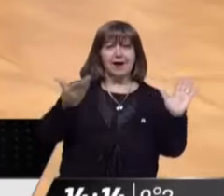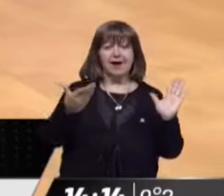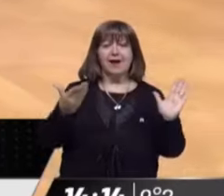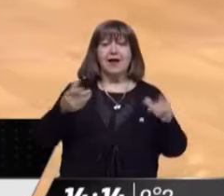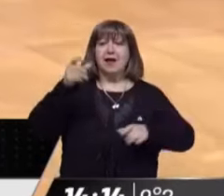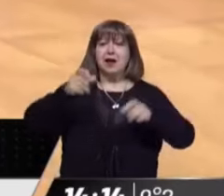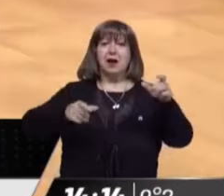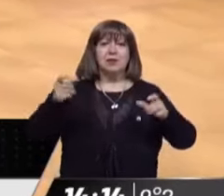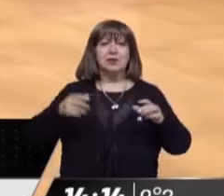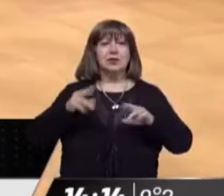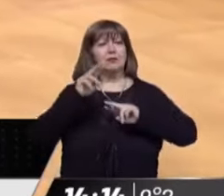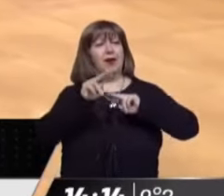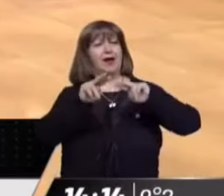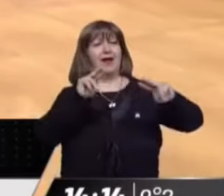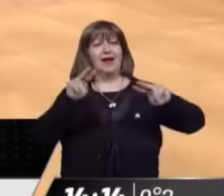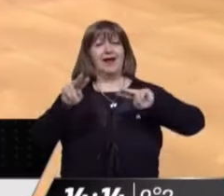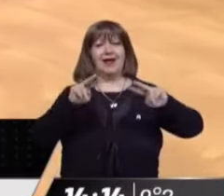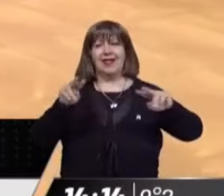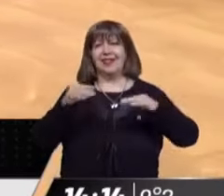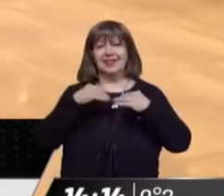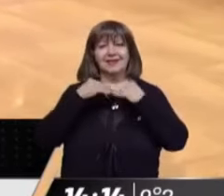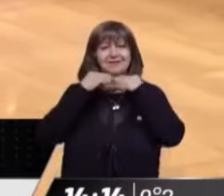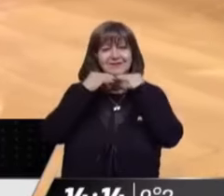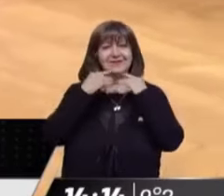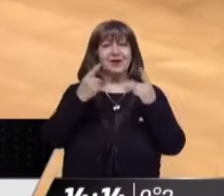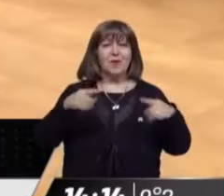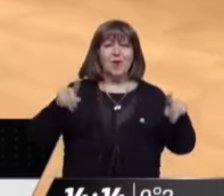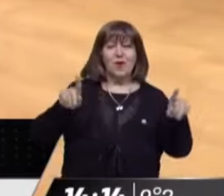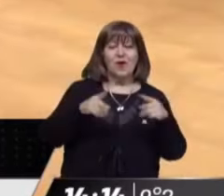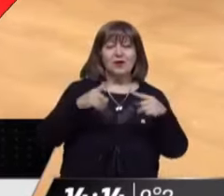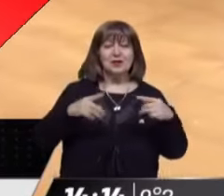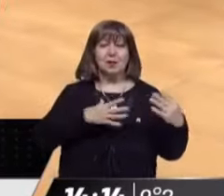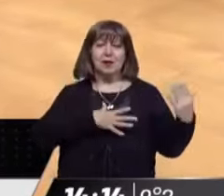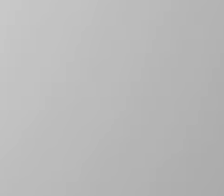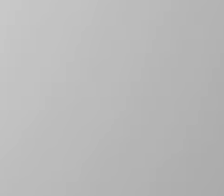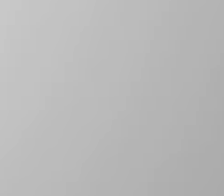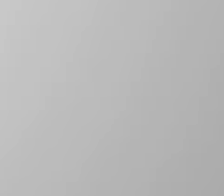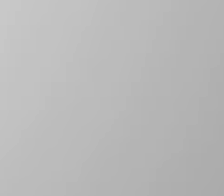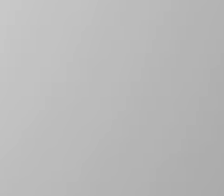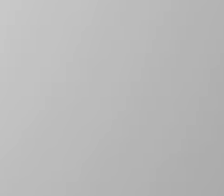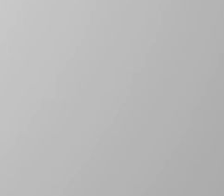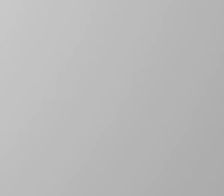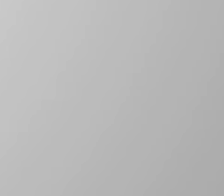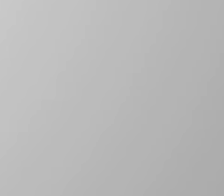la gente puede disfrutar de todas las danzas, de toda la música, pero el tango está presente.